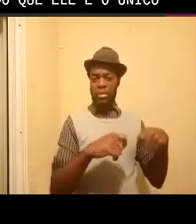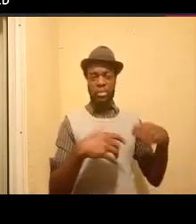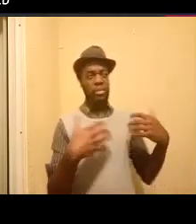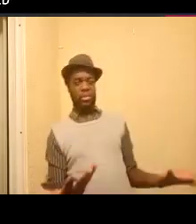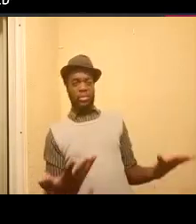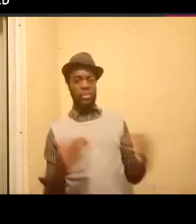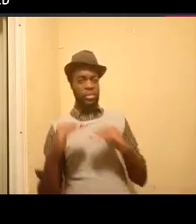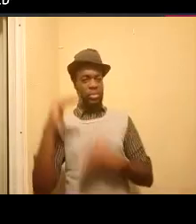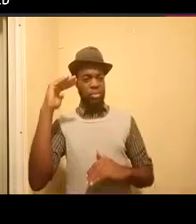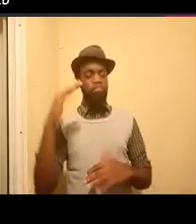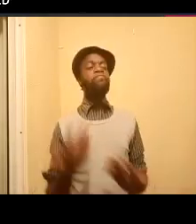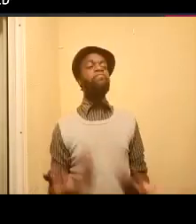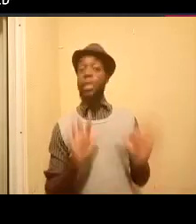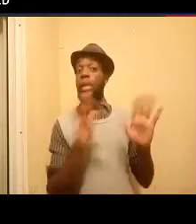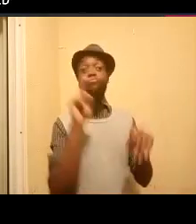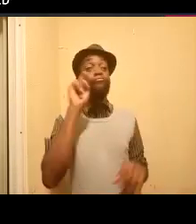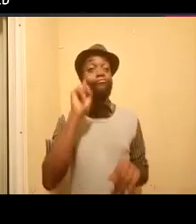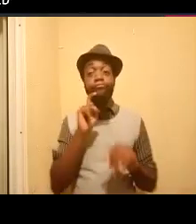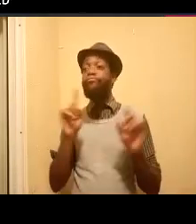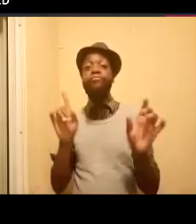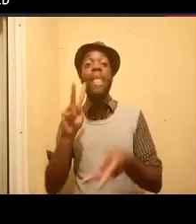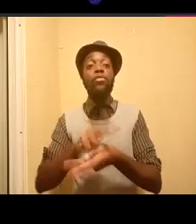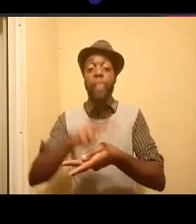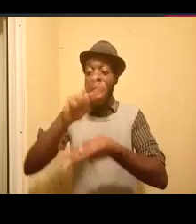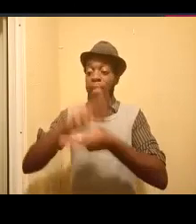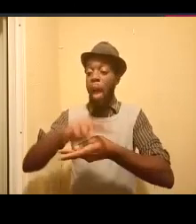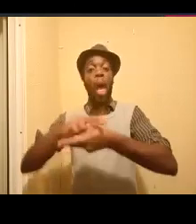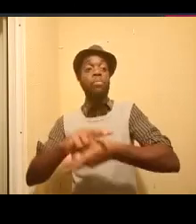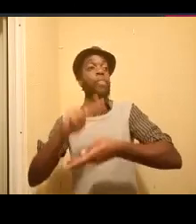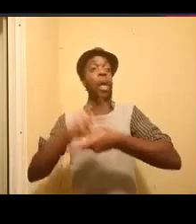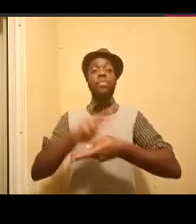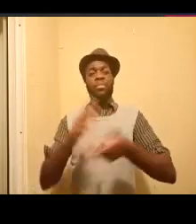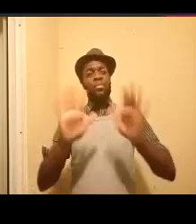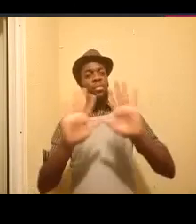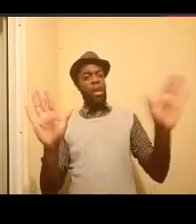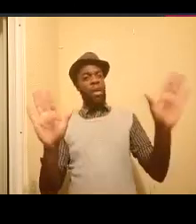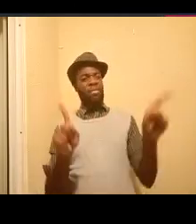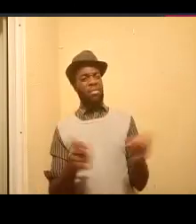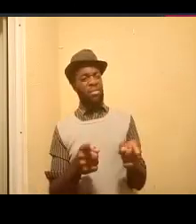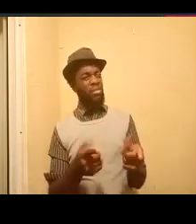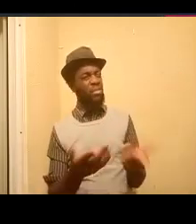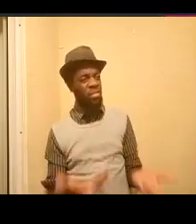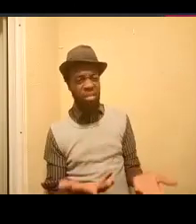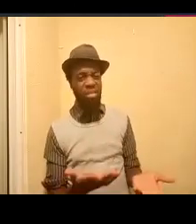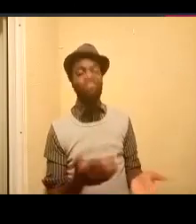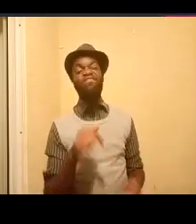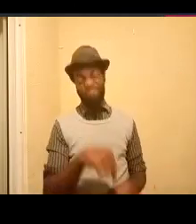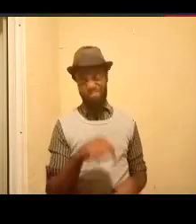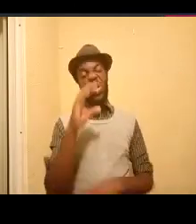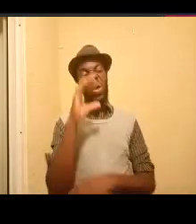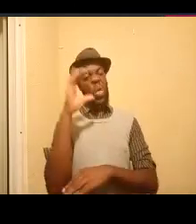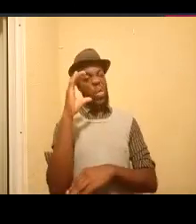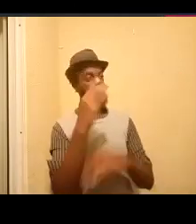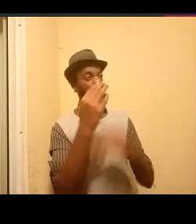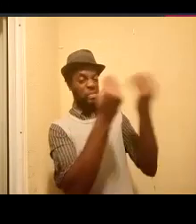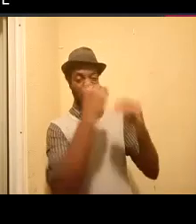del coito y ya. Y en Colombia la educación sexual, pues lo que les digo es relimitada, completamente limitada.